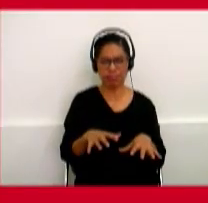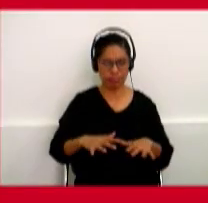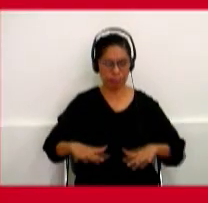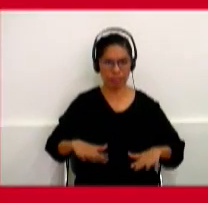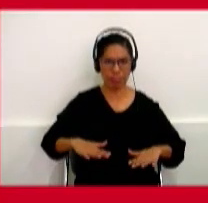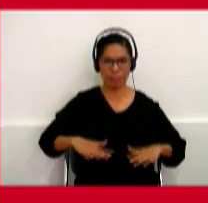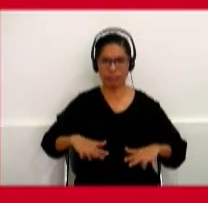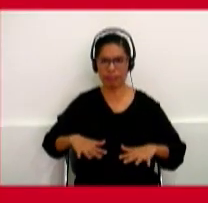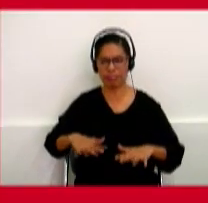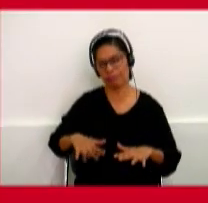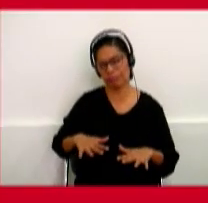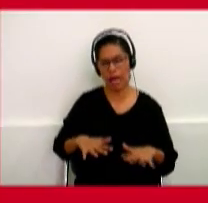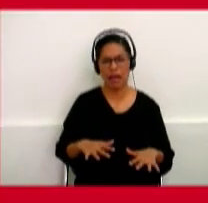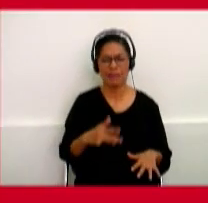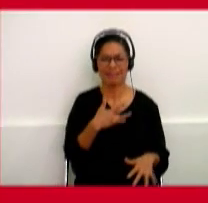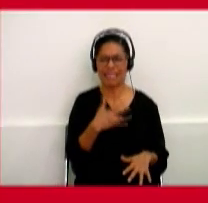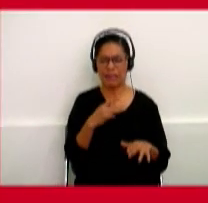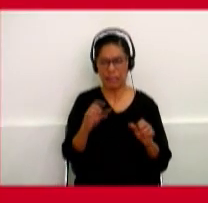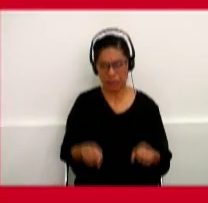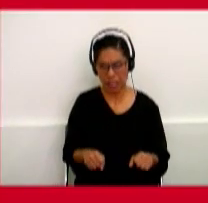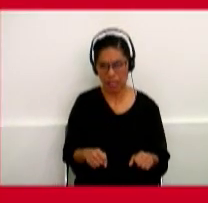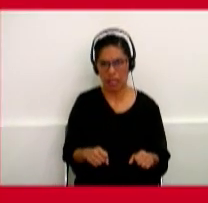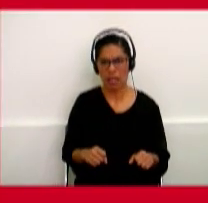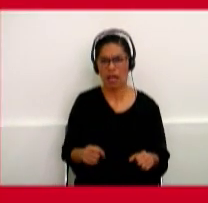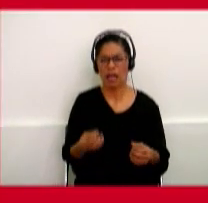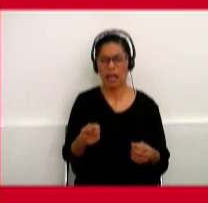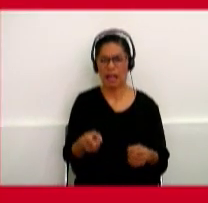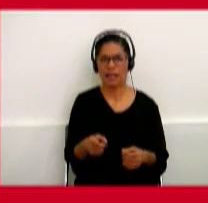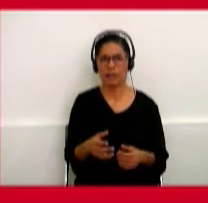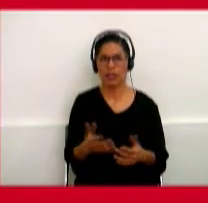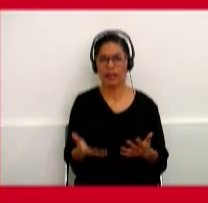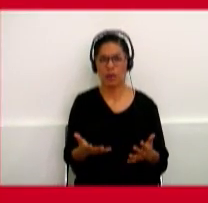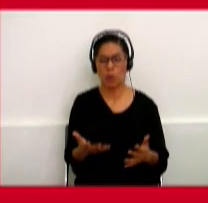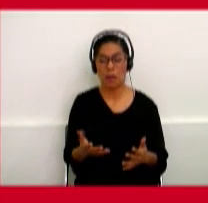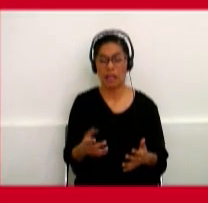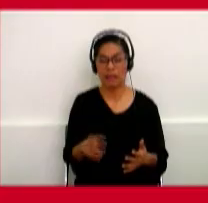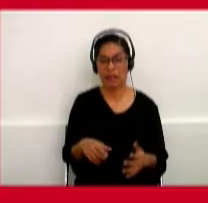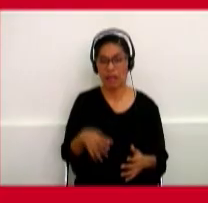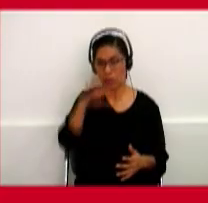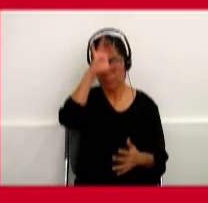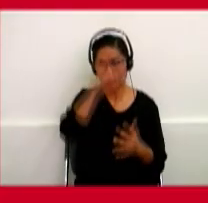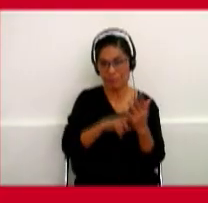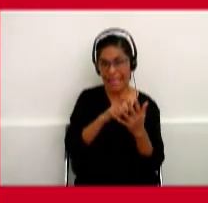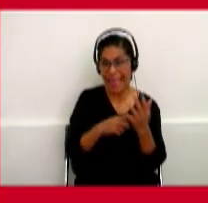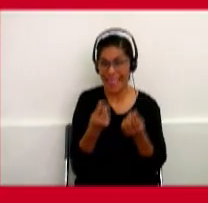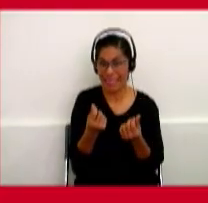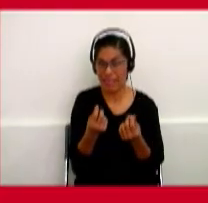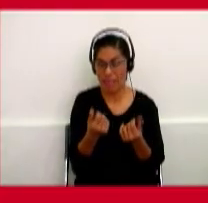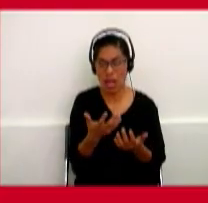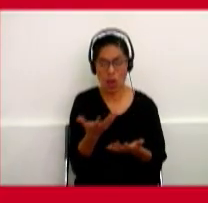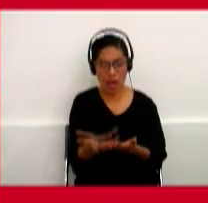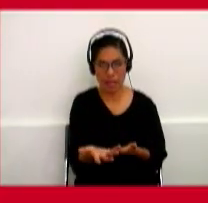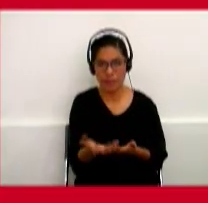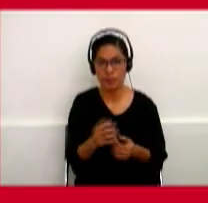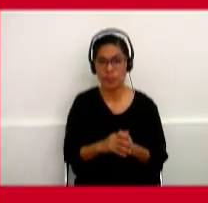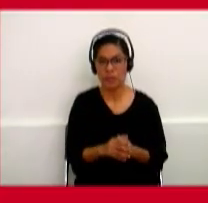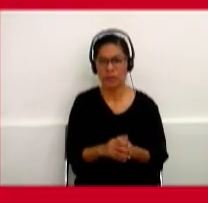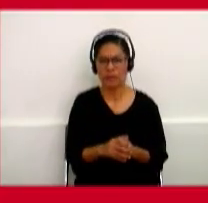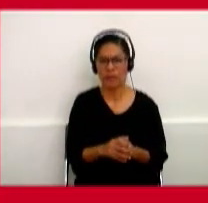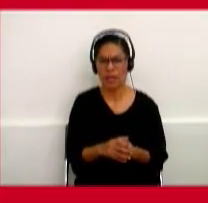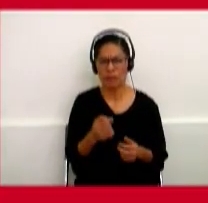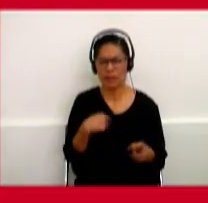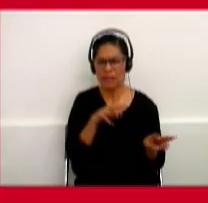fenómenos que es inevitable, pero que afecta a los activos de los operadores mineros. Y nosotros hemos monitoreado